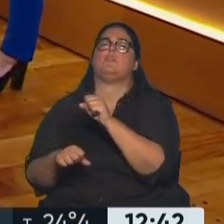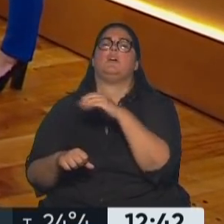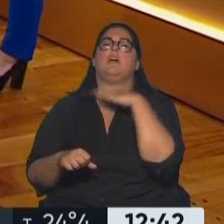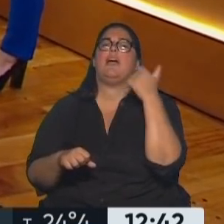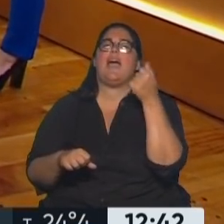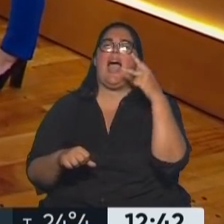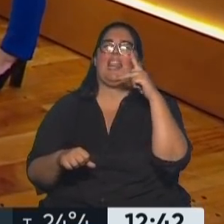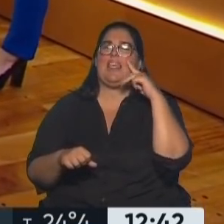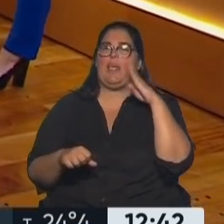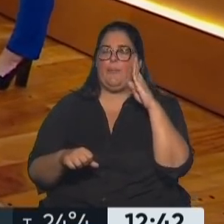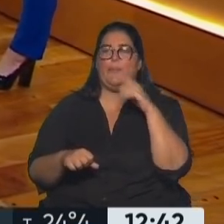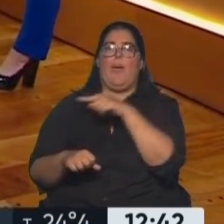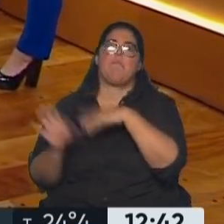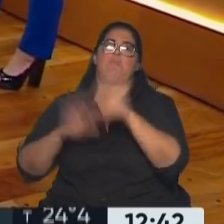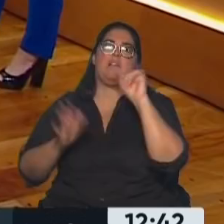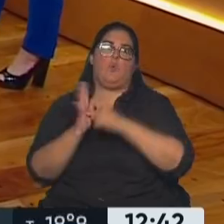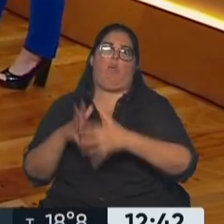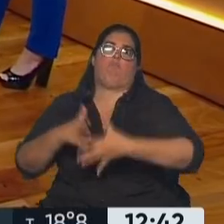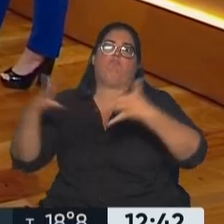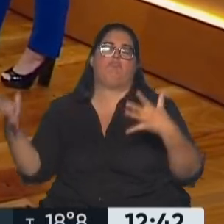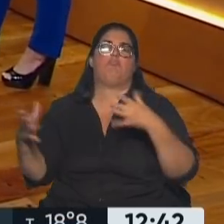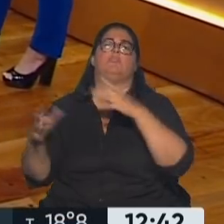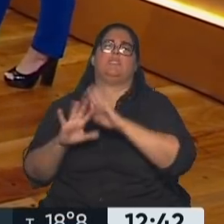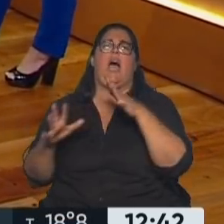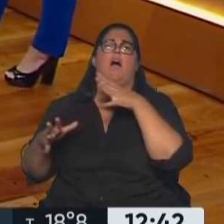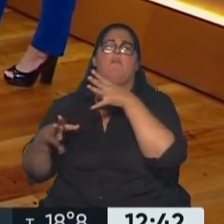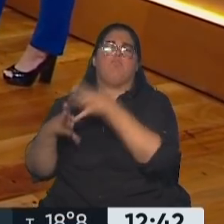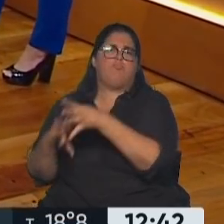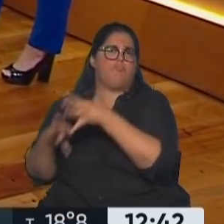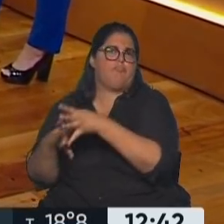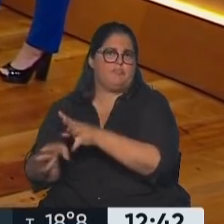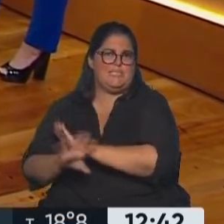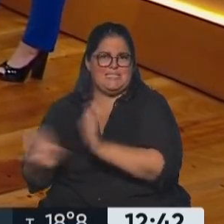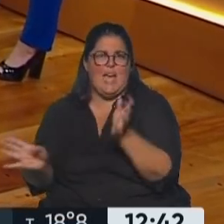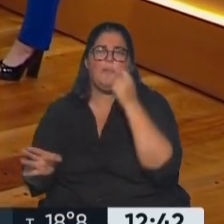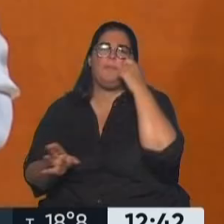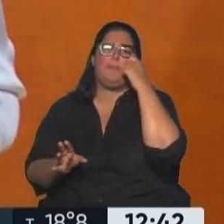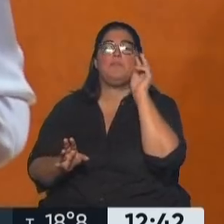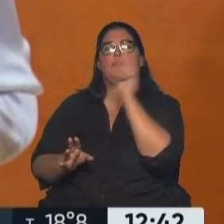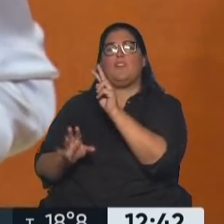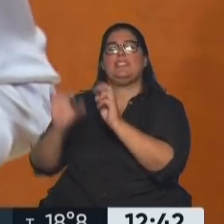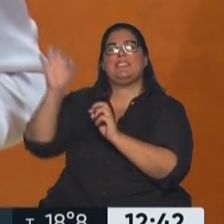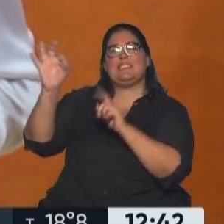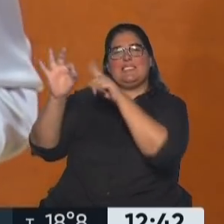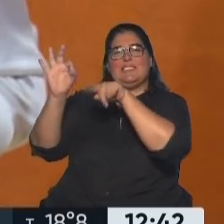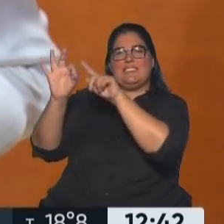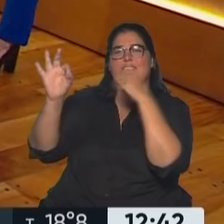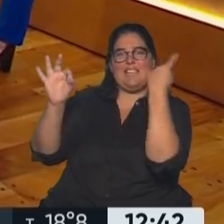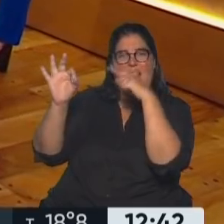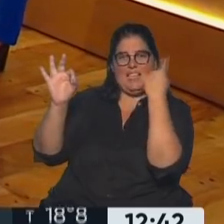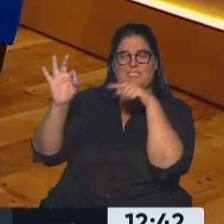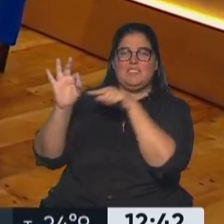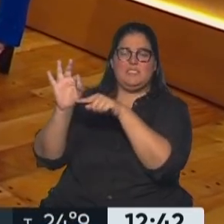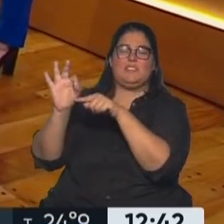más importante, donde también se habían registrado ataques, y como vemos, bueno, como lo señala el círculo celeste, que también se registraron